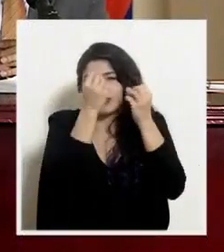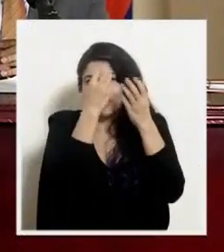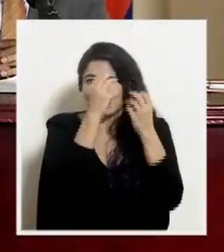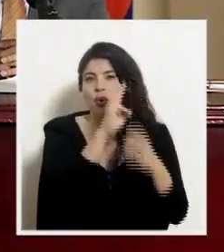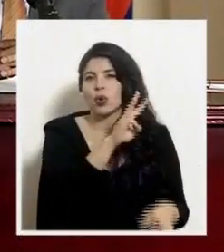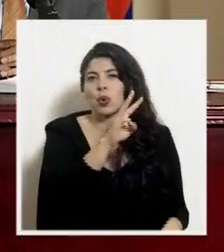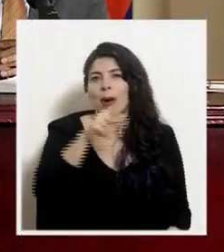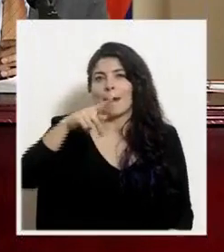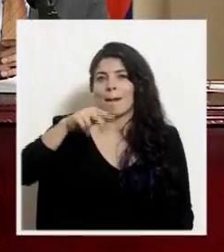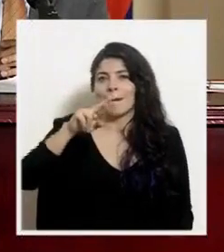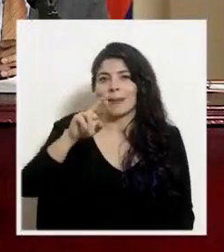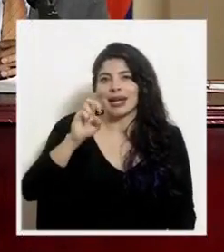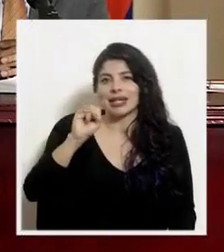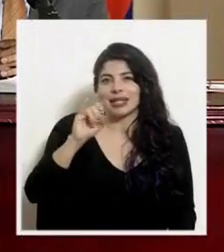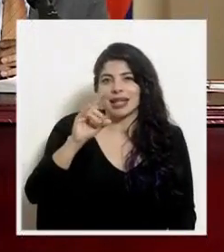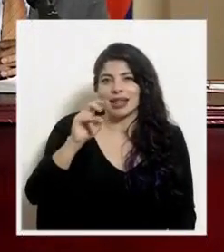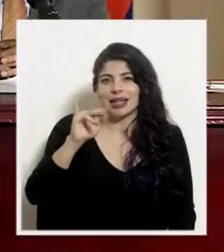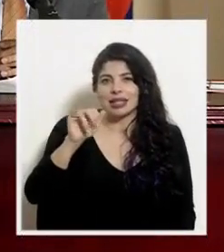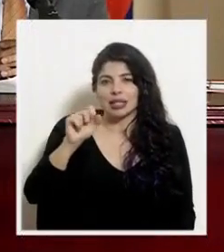sitio